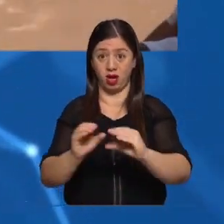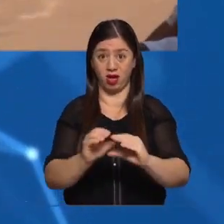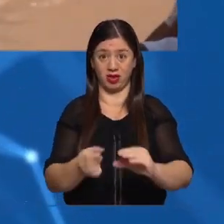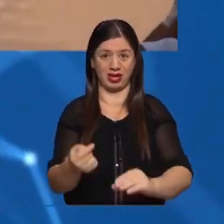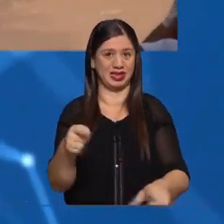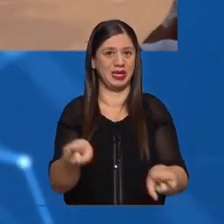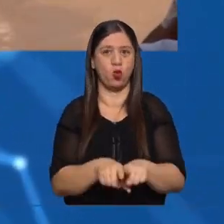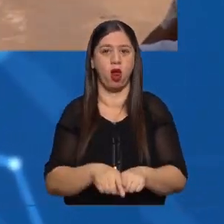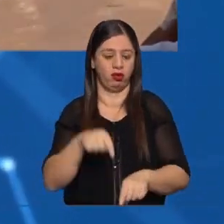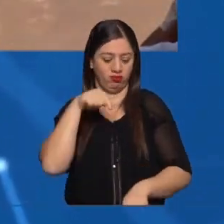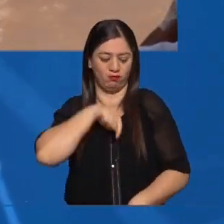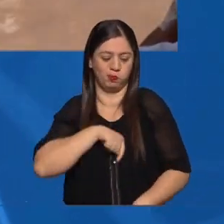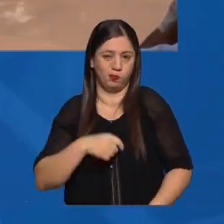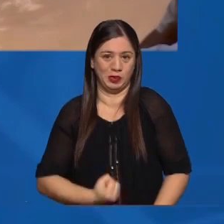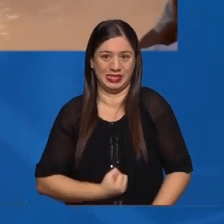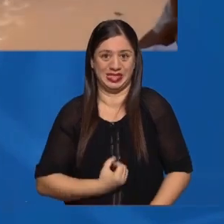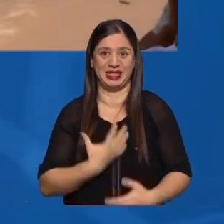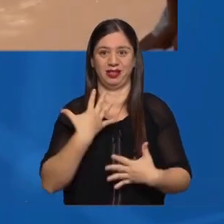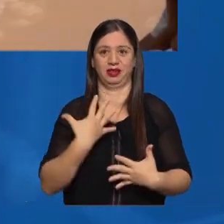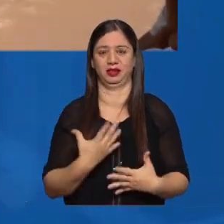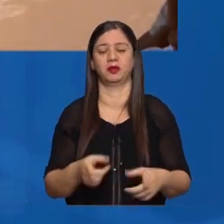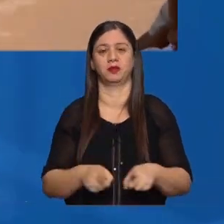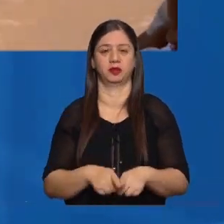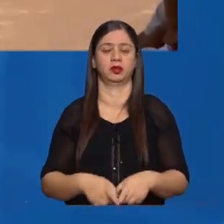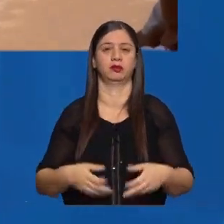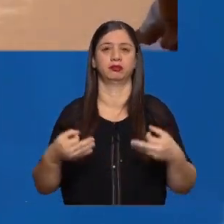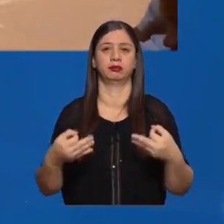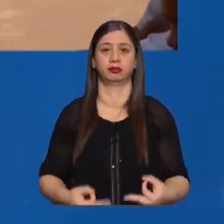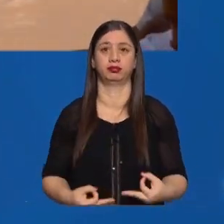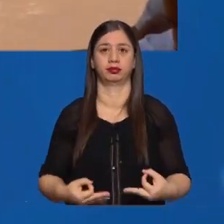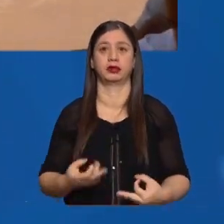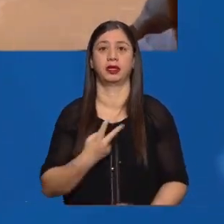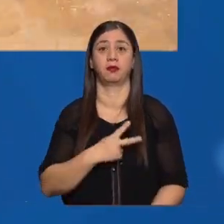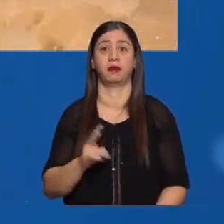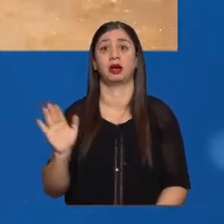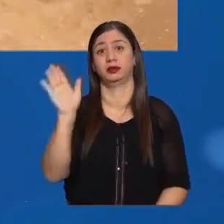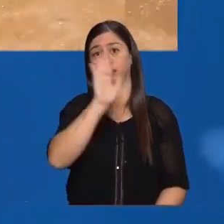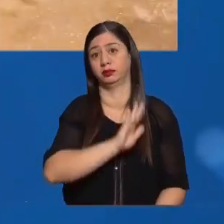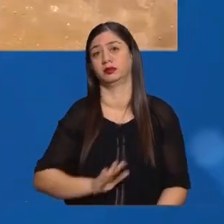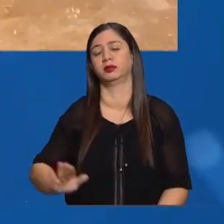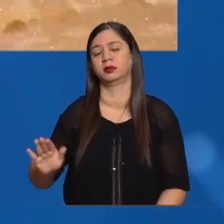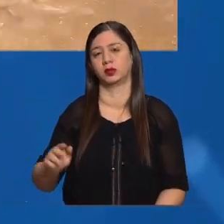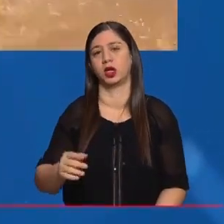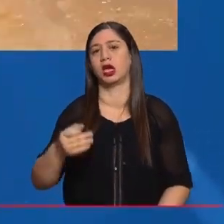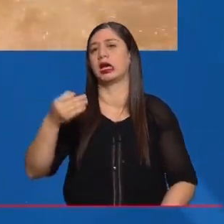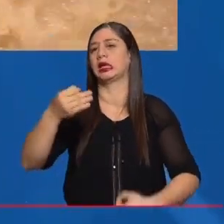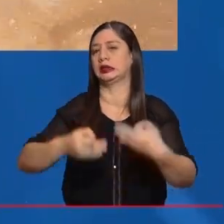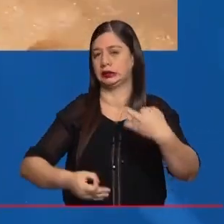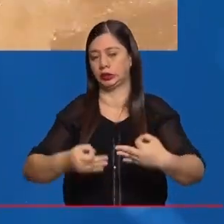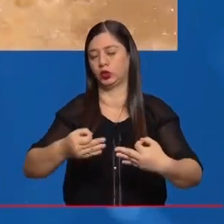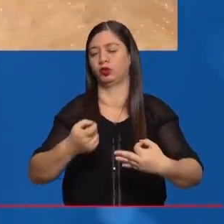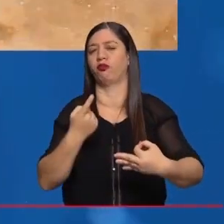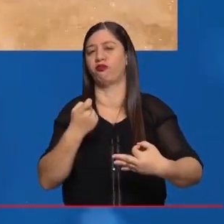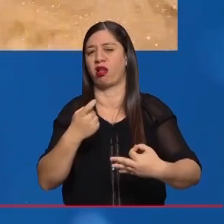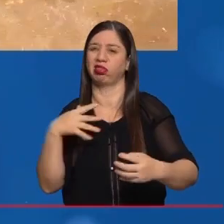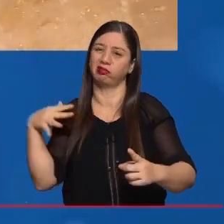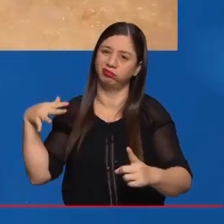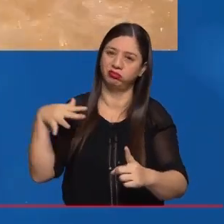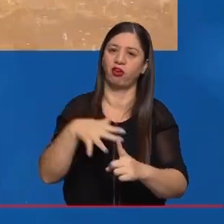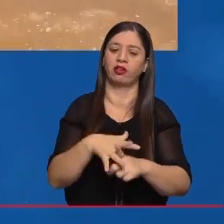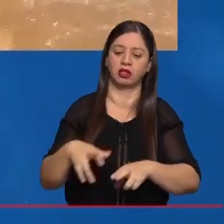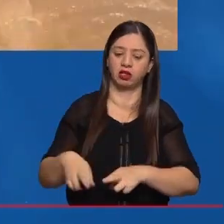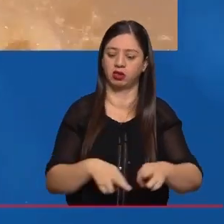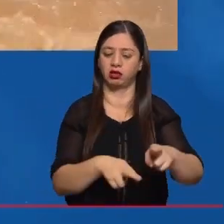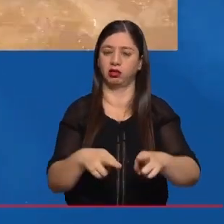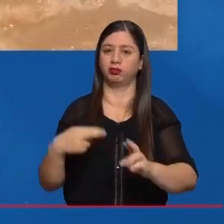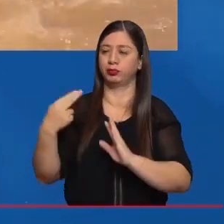sangre que corre por nuestras venas, así lo hemos denominado nosotros. Y si bien hemos sido un poco injustos con el río y lo hemos agredido a